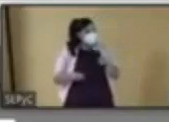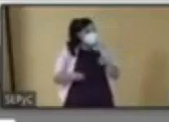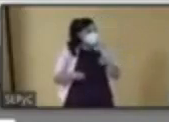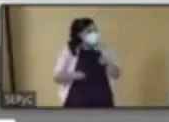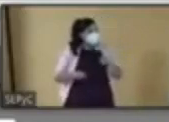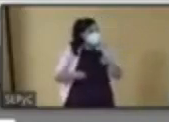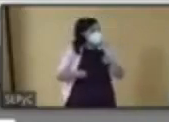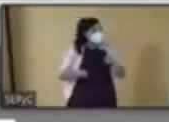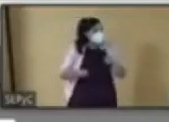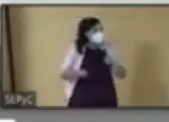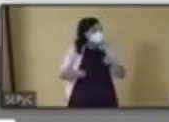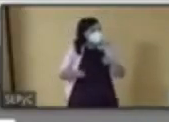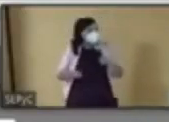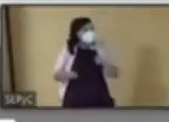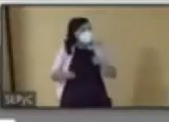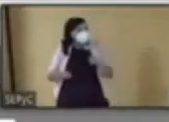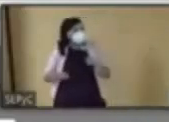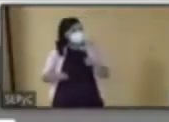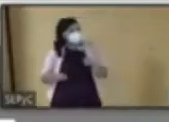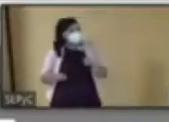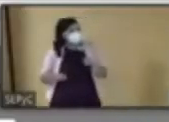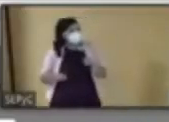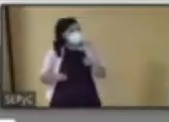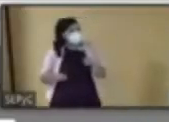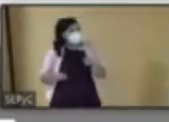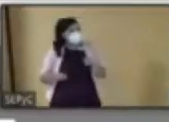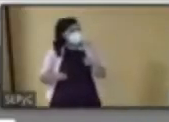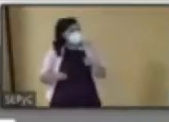mismo. Forma de adquisición.